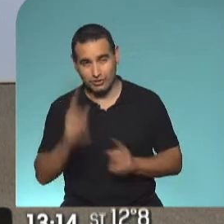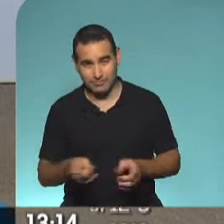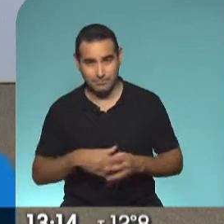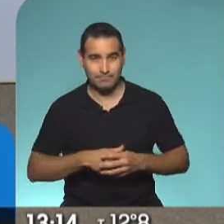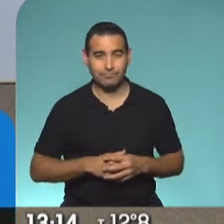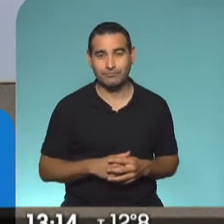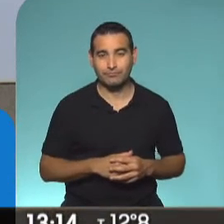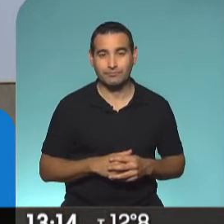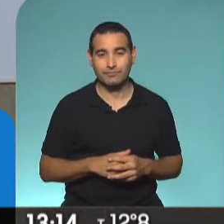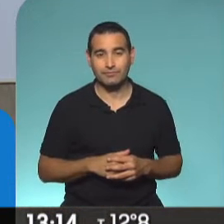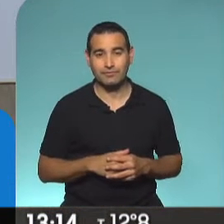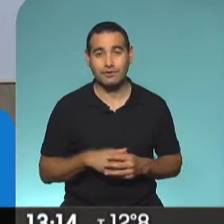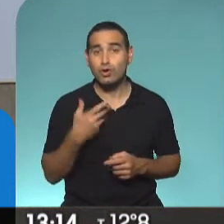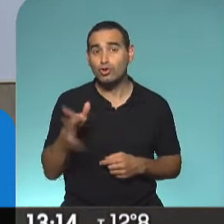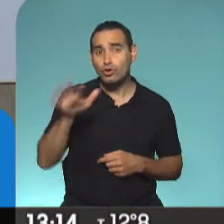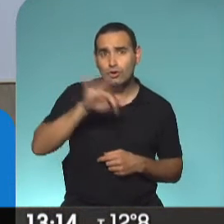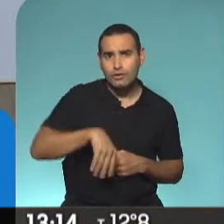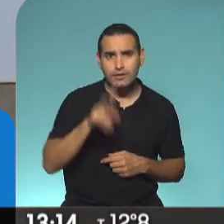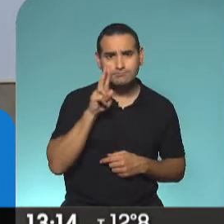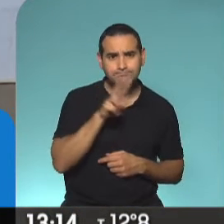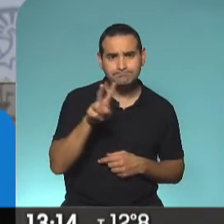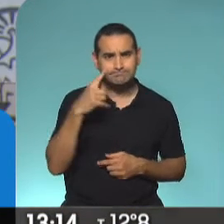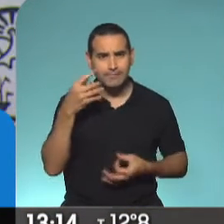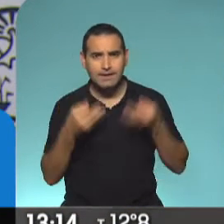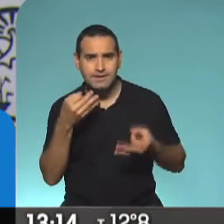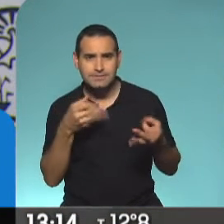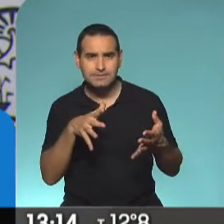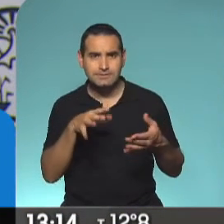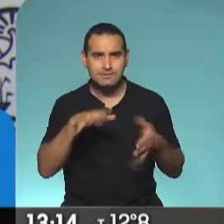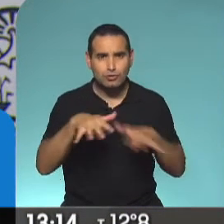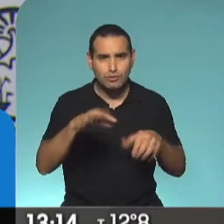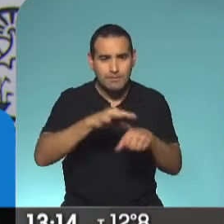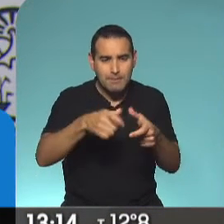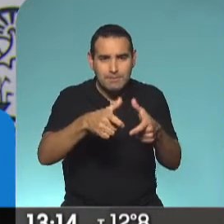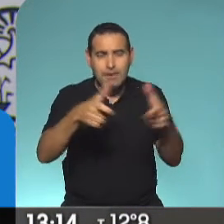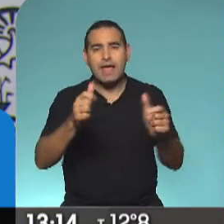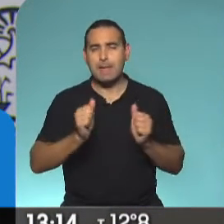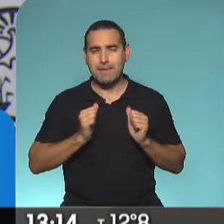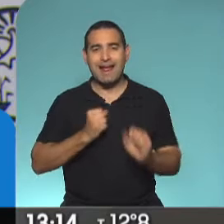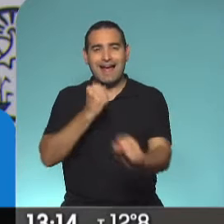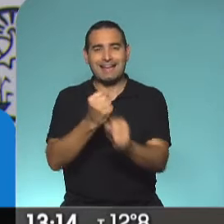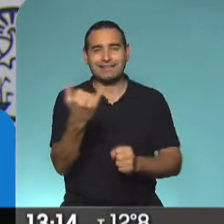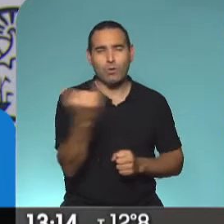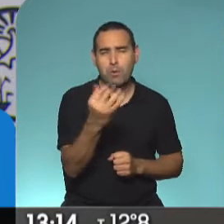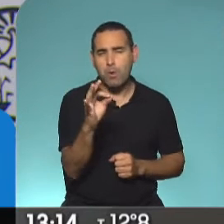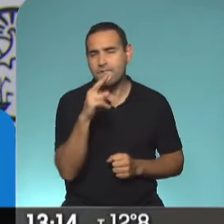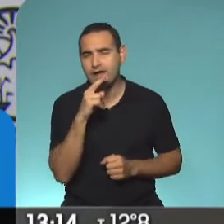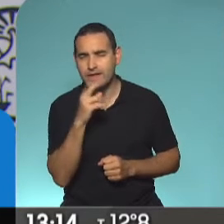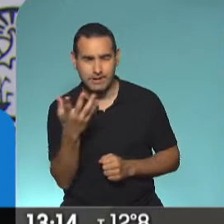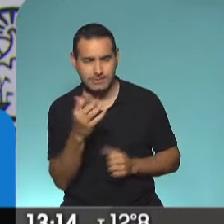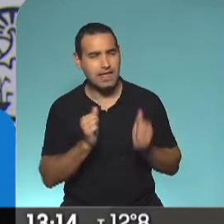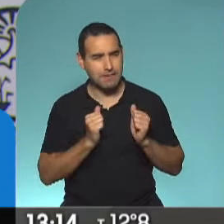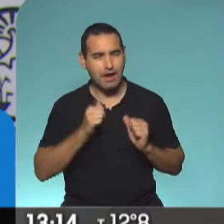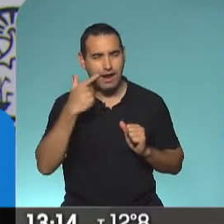estamos acertando día a día la evolución de la curva de casos vamos a esperar hasta el día jueves o el día viernes para